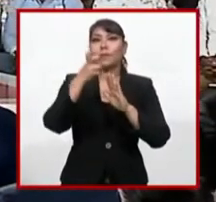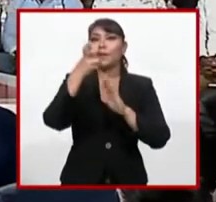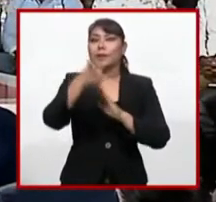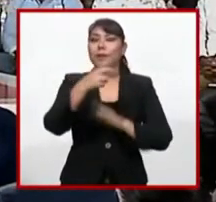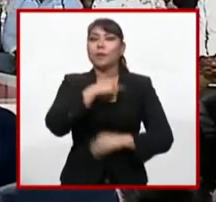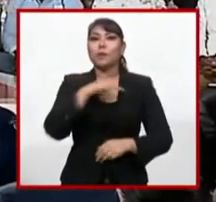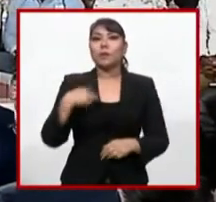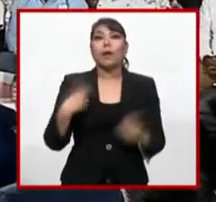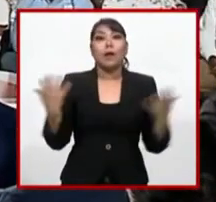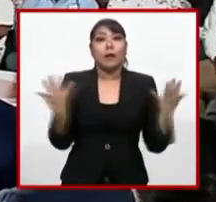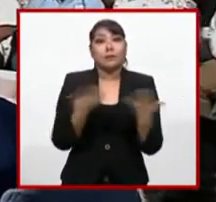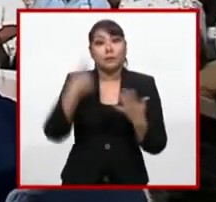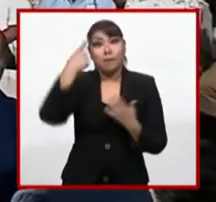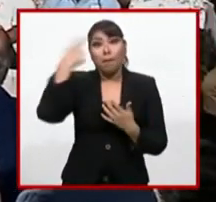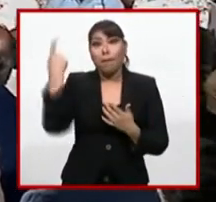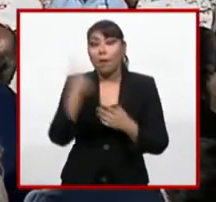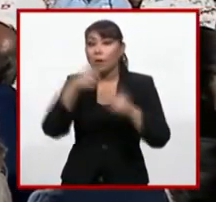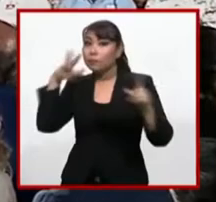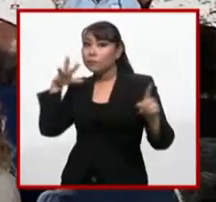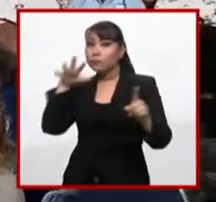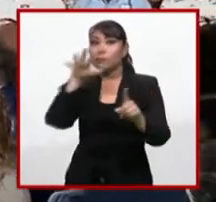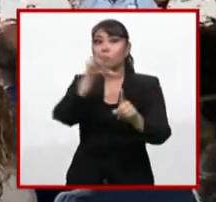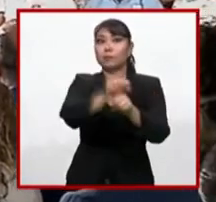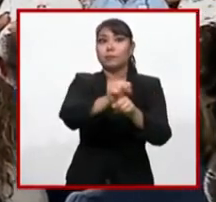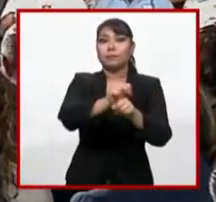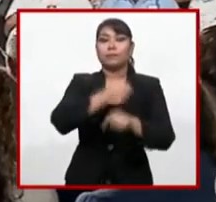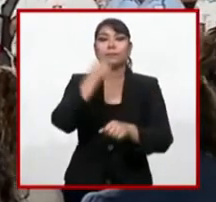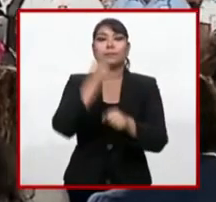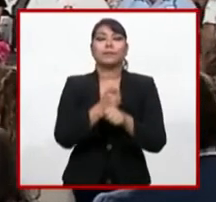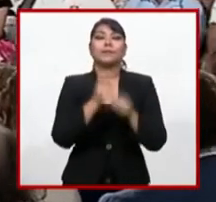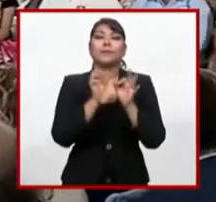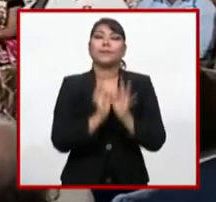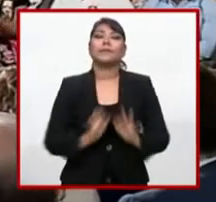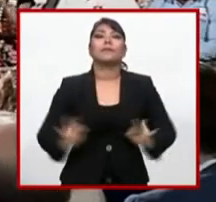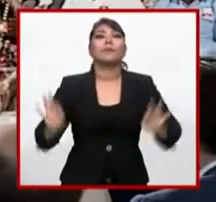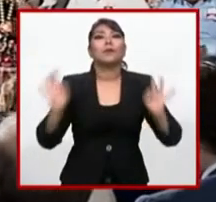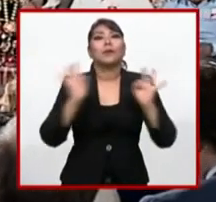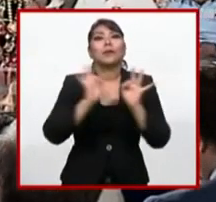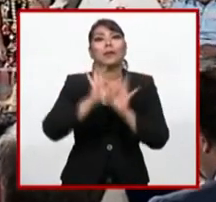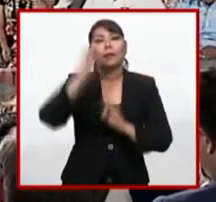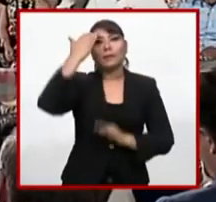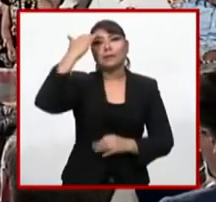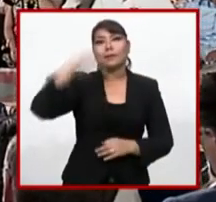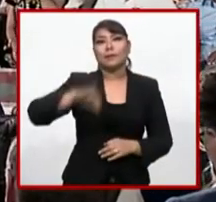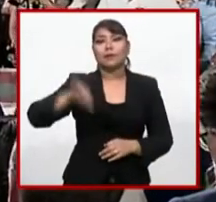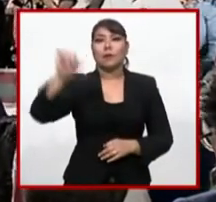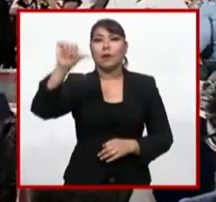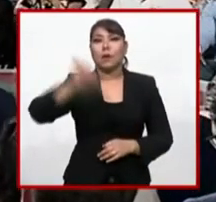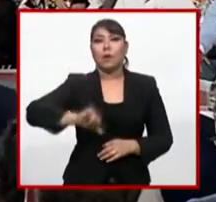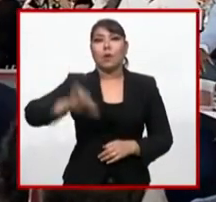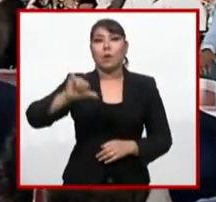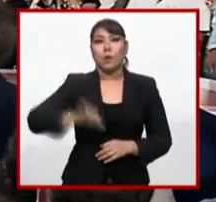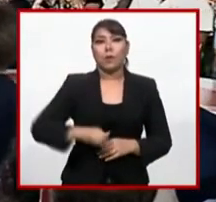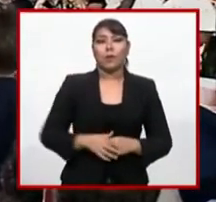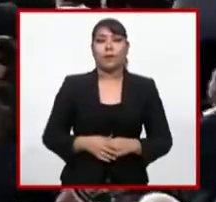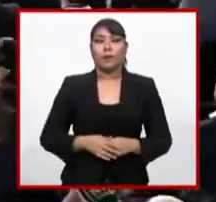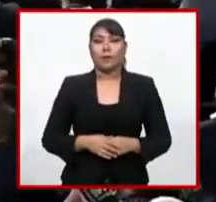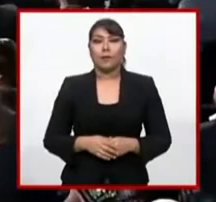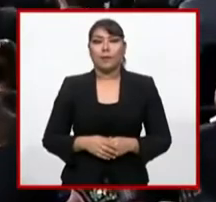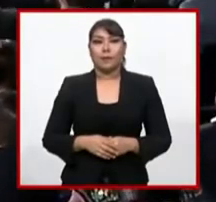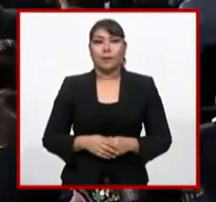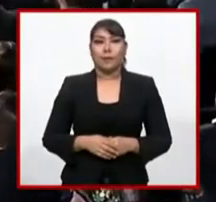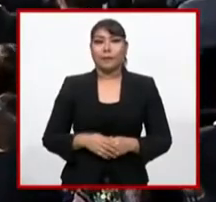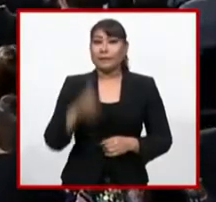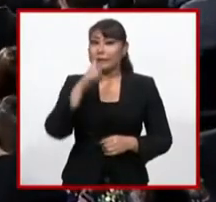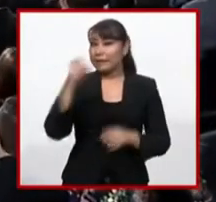objetivo? Primero, quiero reconocer que el día de hoy, como no había sucedido hace más